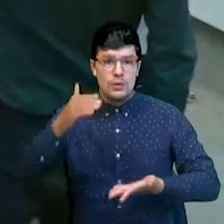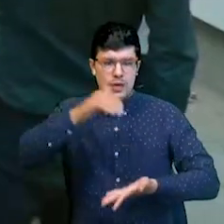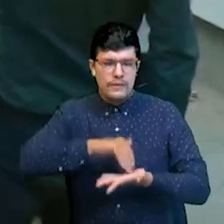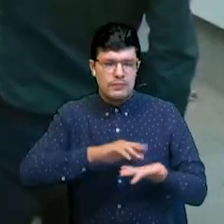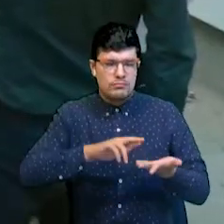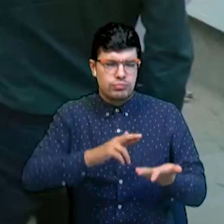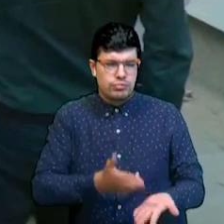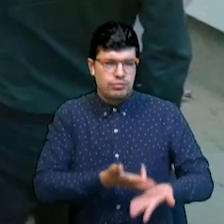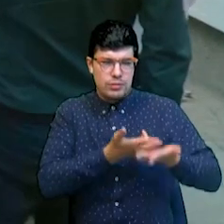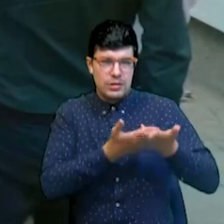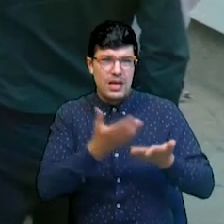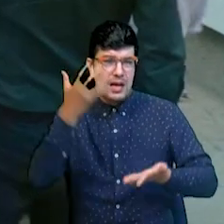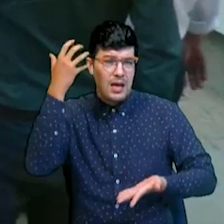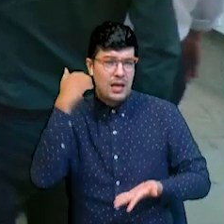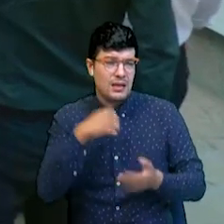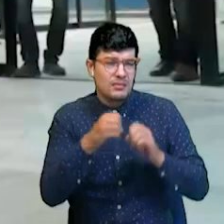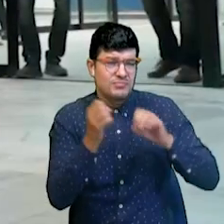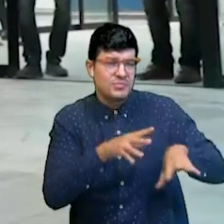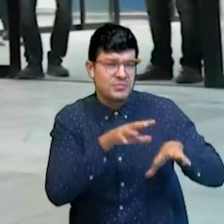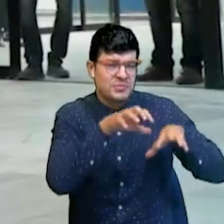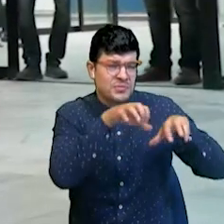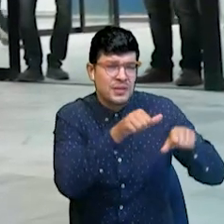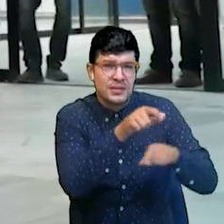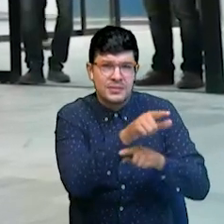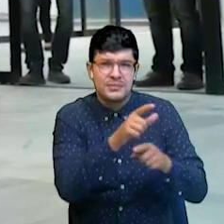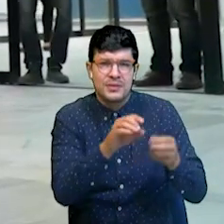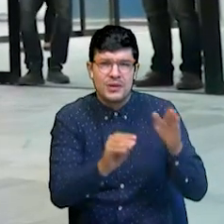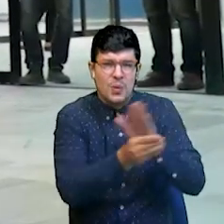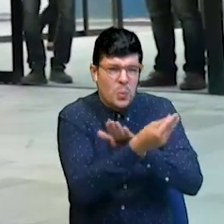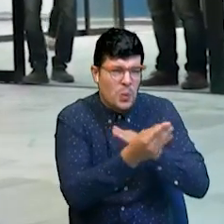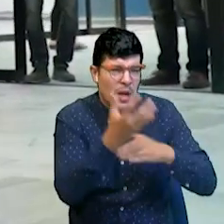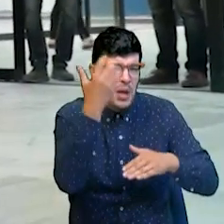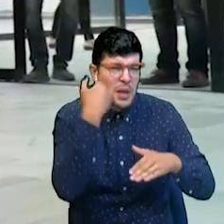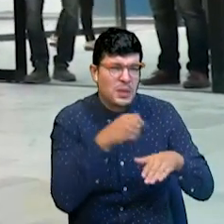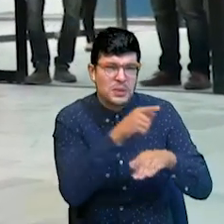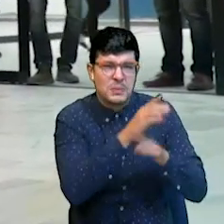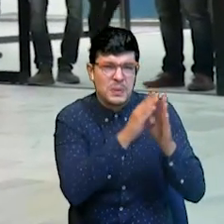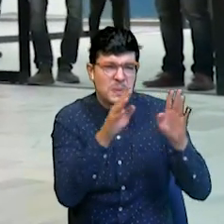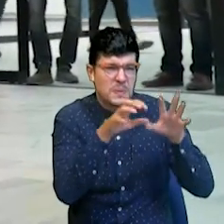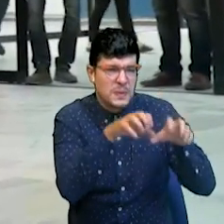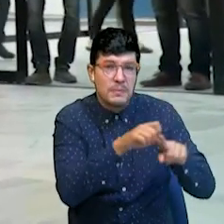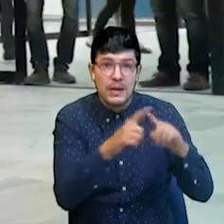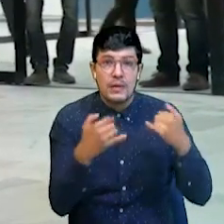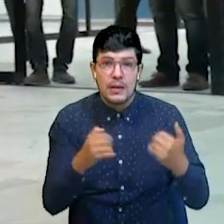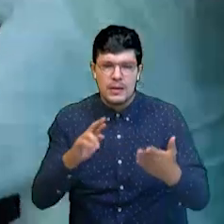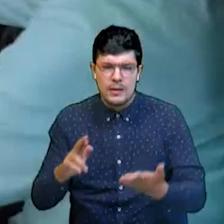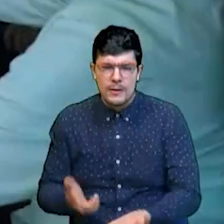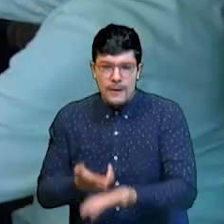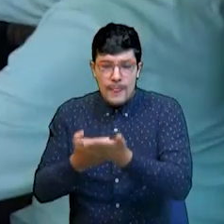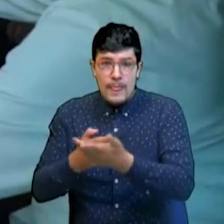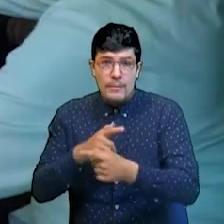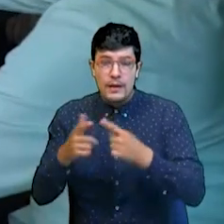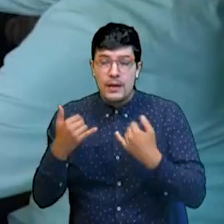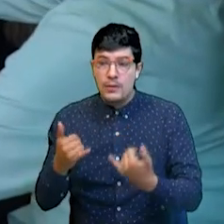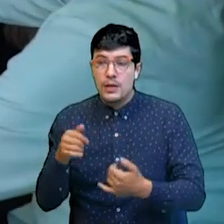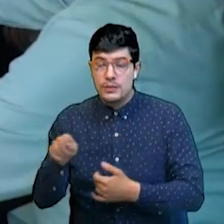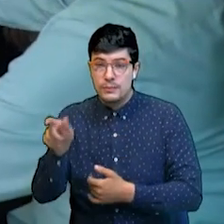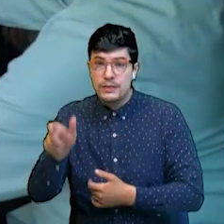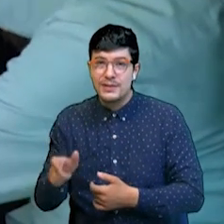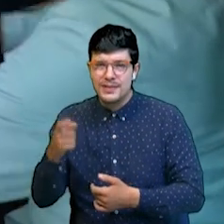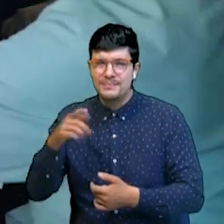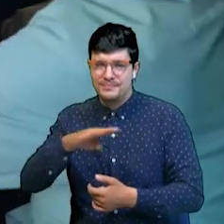del abandono y del olvido en el que la corrupción la tenía. Para Manuel Francisco Azuero, en la